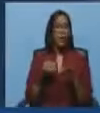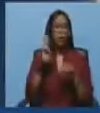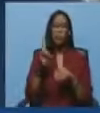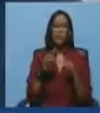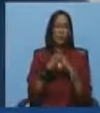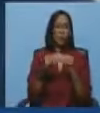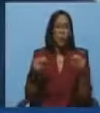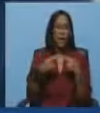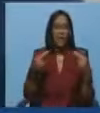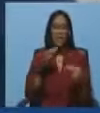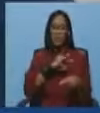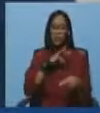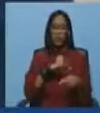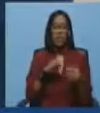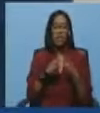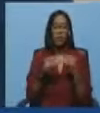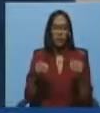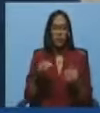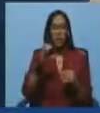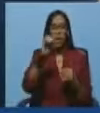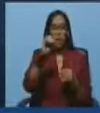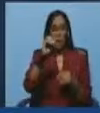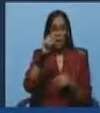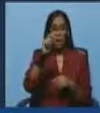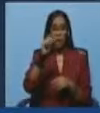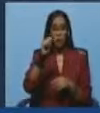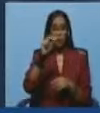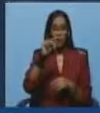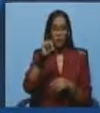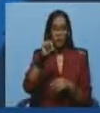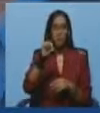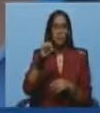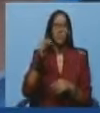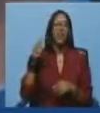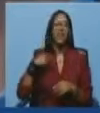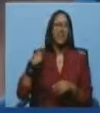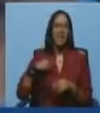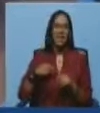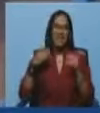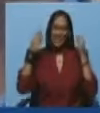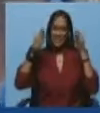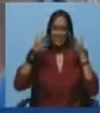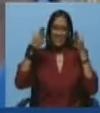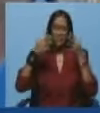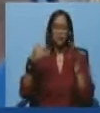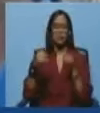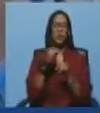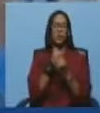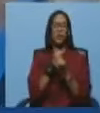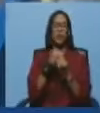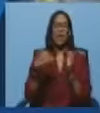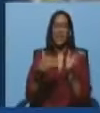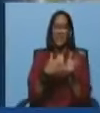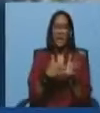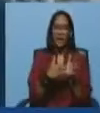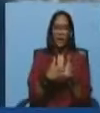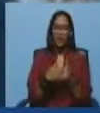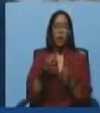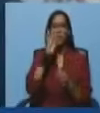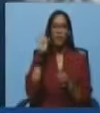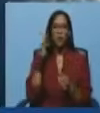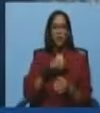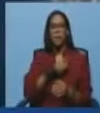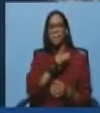plataformas digitales. Mira, la OTAN tiene increíbles formaciones de ciberataque. tiene unidades de ciberataque. Francia,